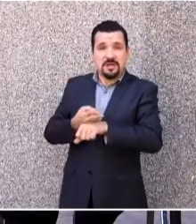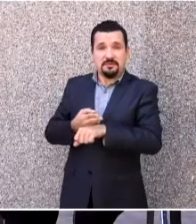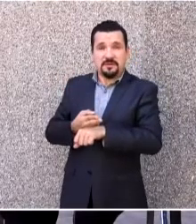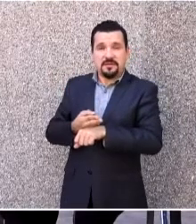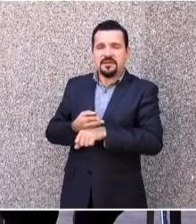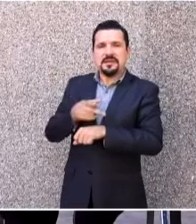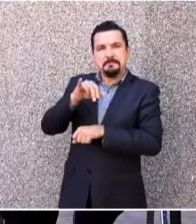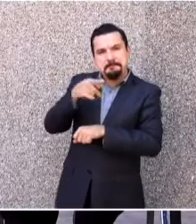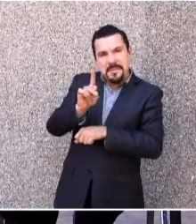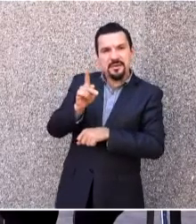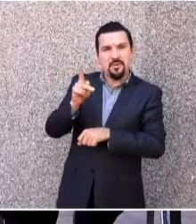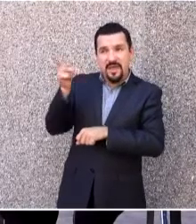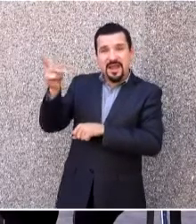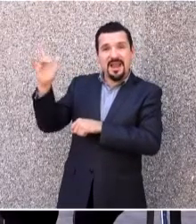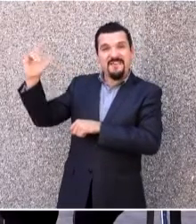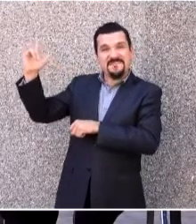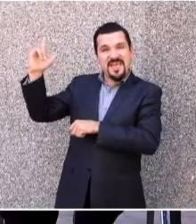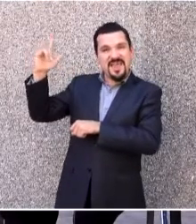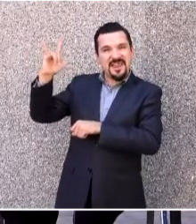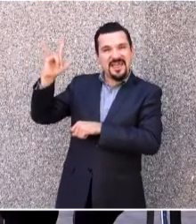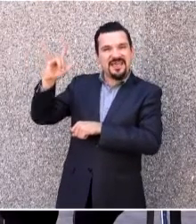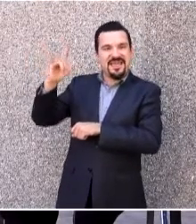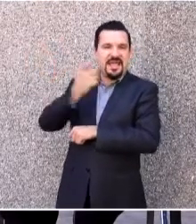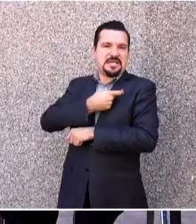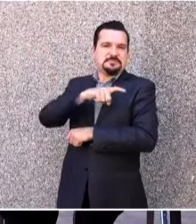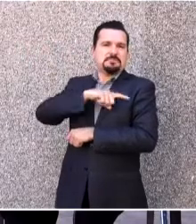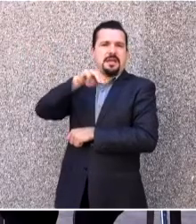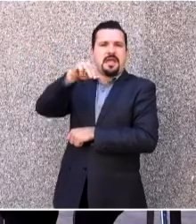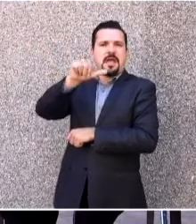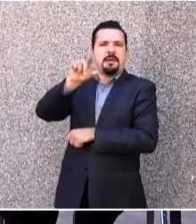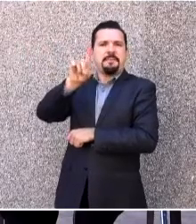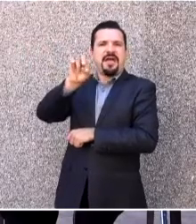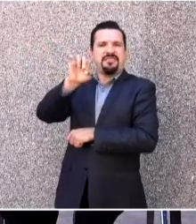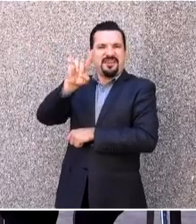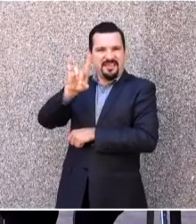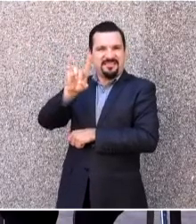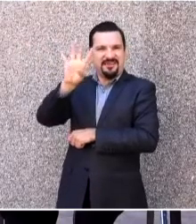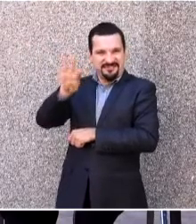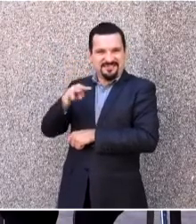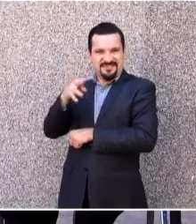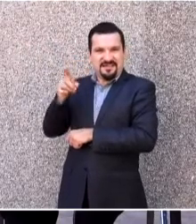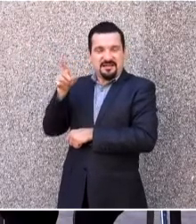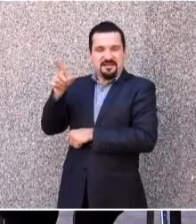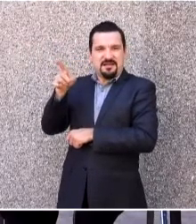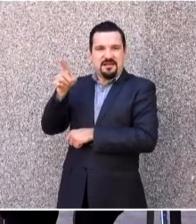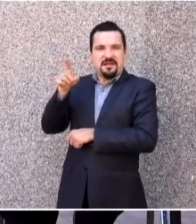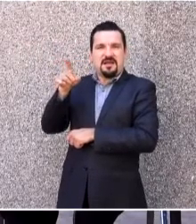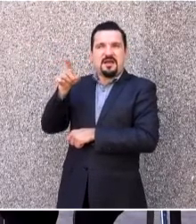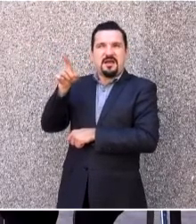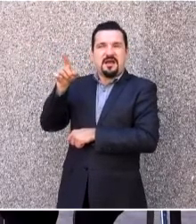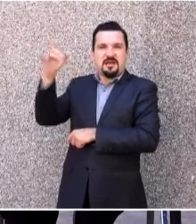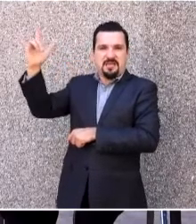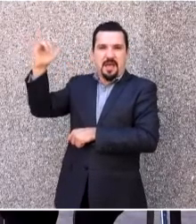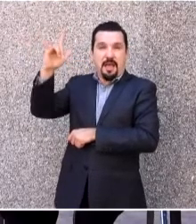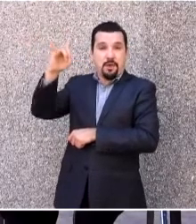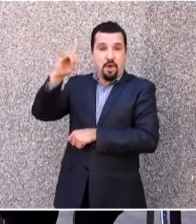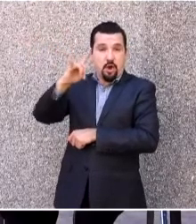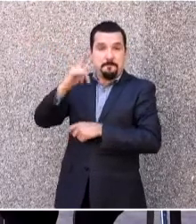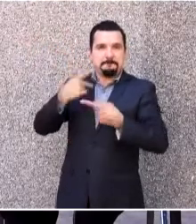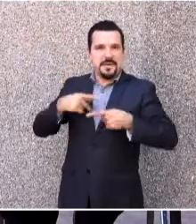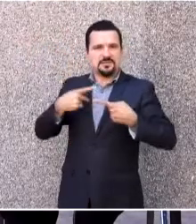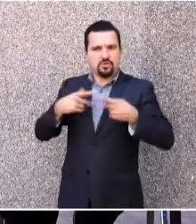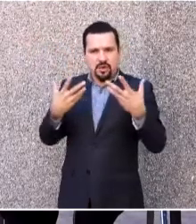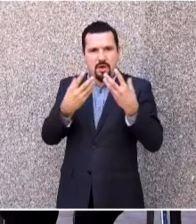que se comentó que venía sintomático desde Madrid, ¿y qué pasó con la gente que venía en el avión? ¿Se le ha dado algún tipo de seguimiento epidemiológico? Sí,